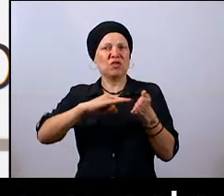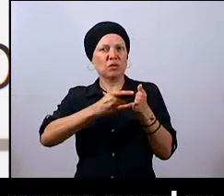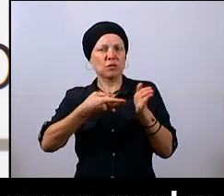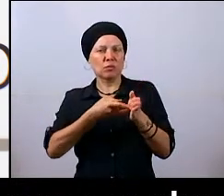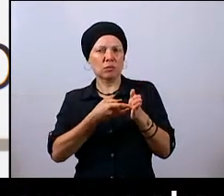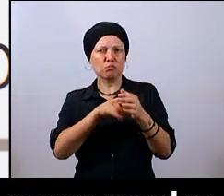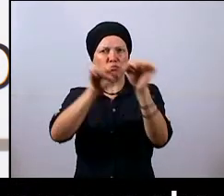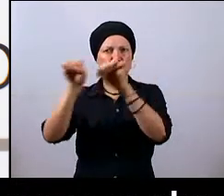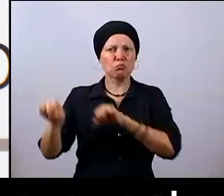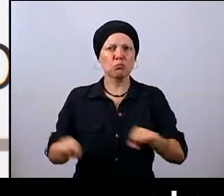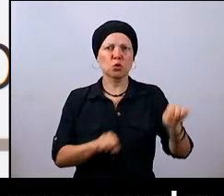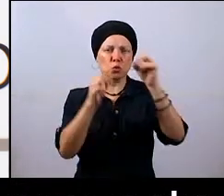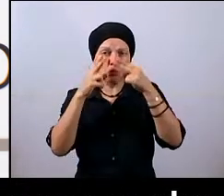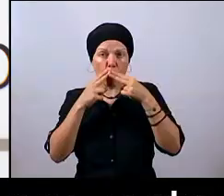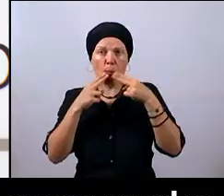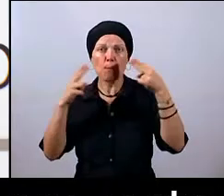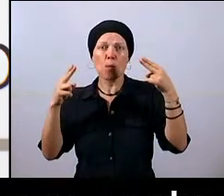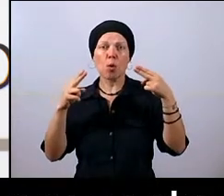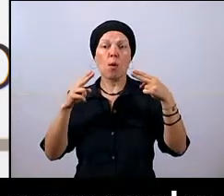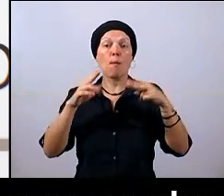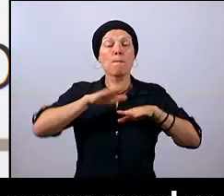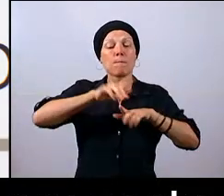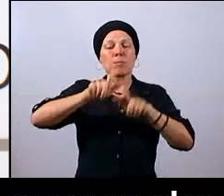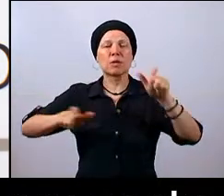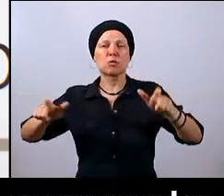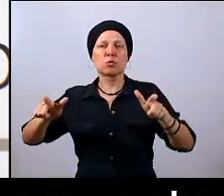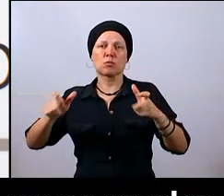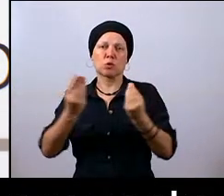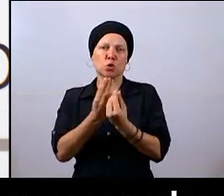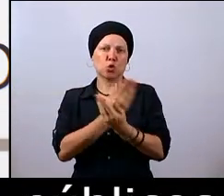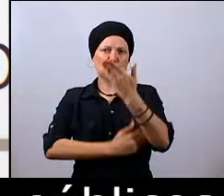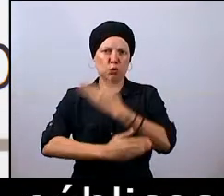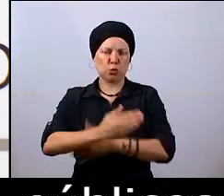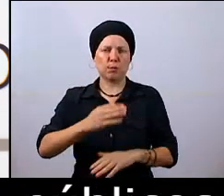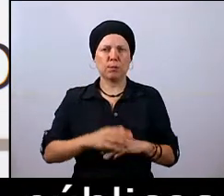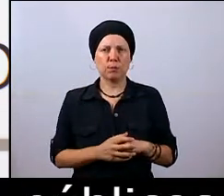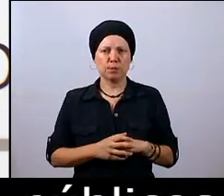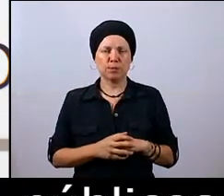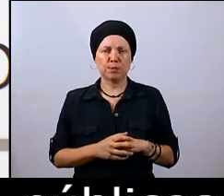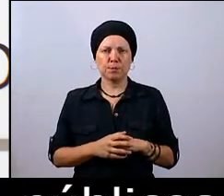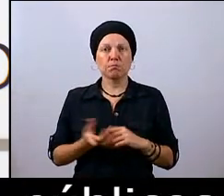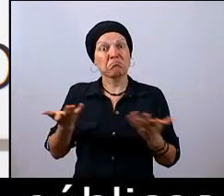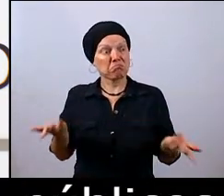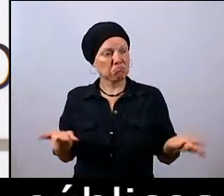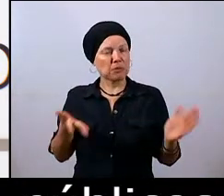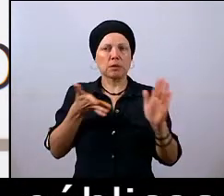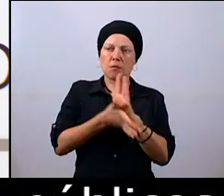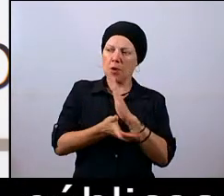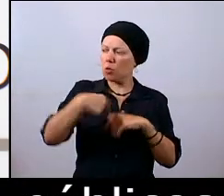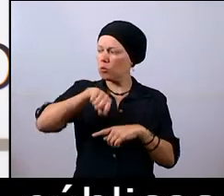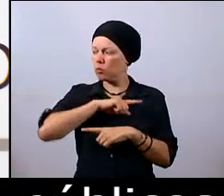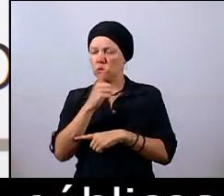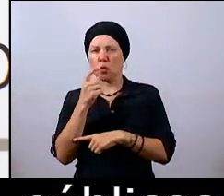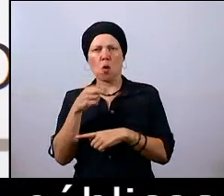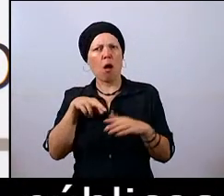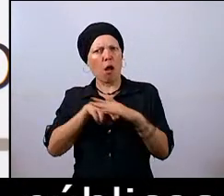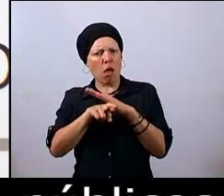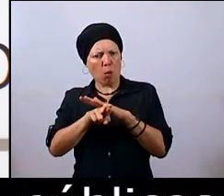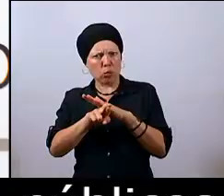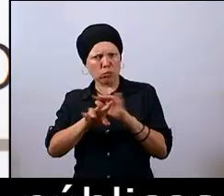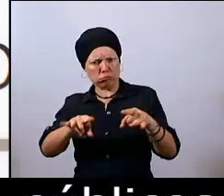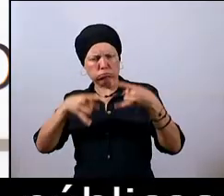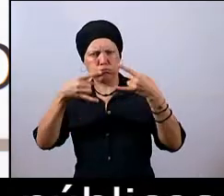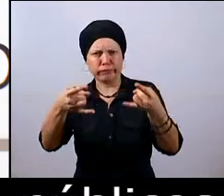de protección públicos de las personas con discapacidad. Reforzamos así un recurso que